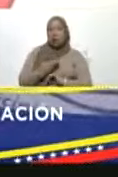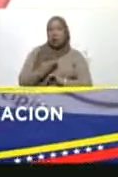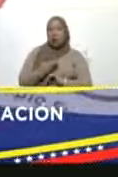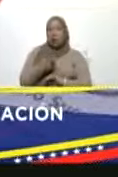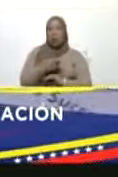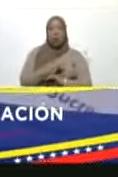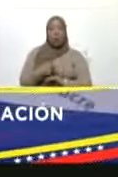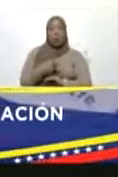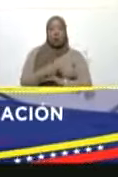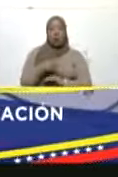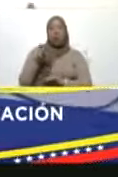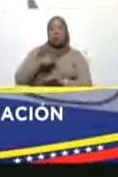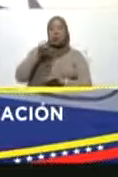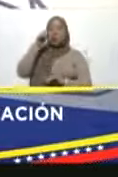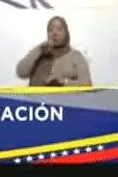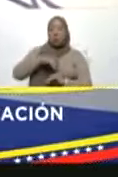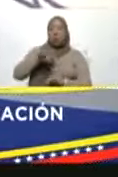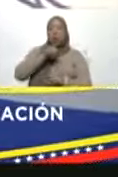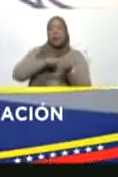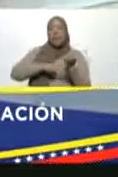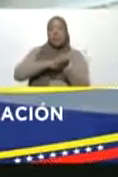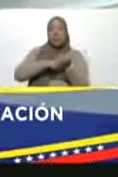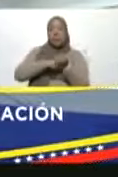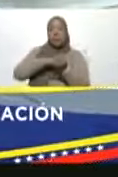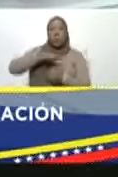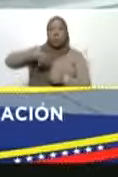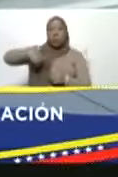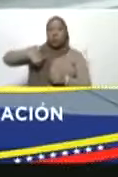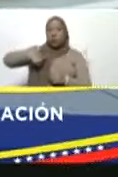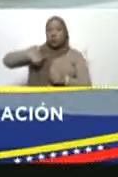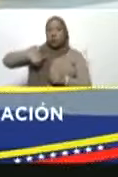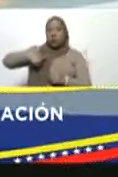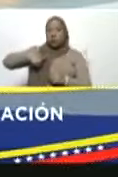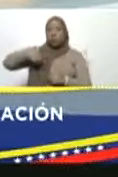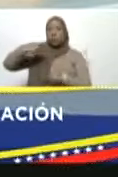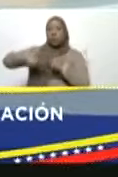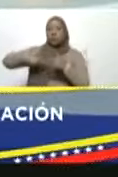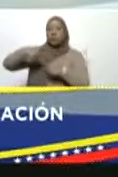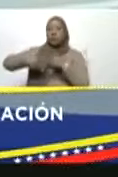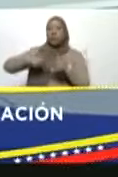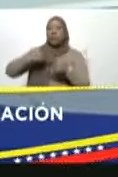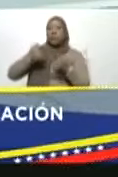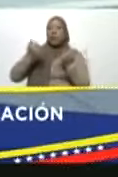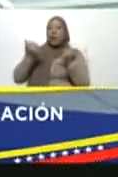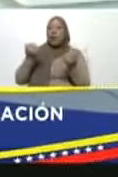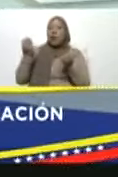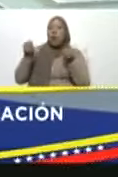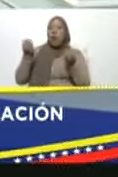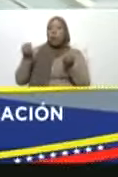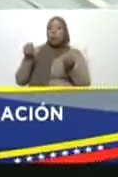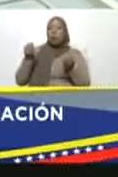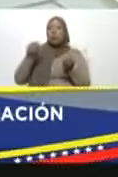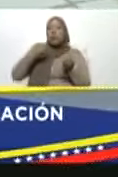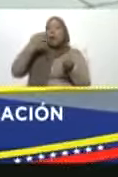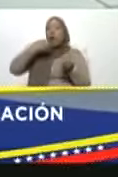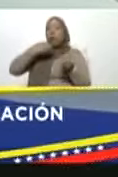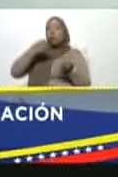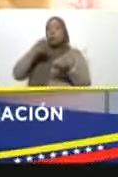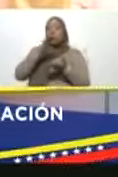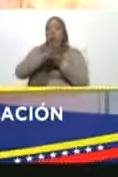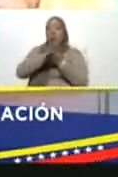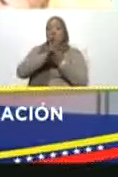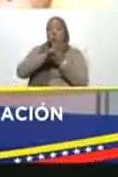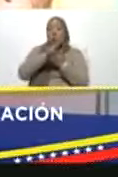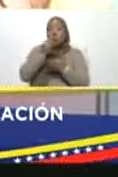usted, presidente, necesitamos el apoyo de nuestro galpón para producir. Ahorita producimos nuestra harina de musasia, como los estaba